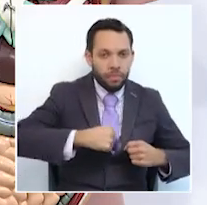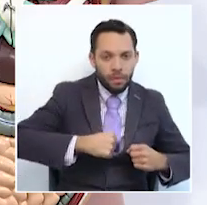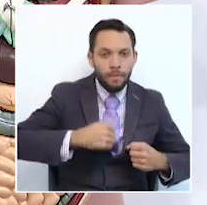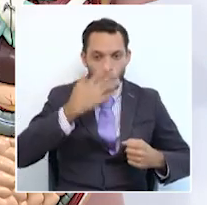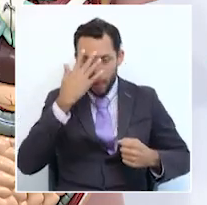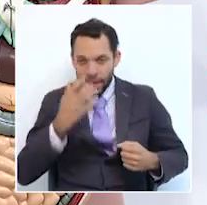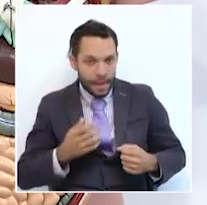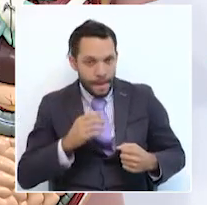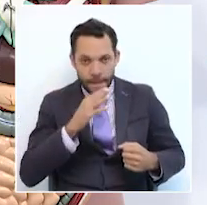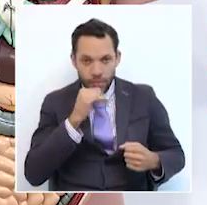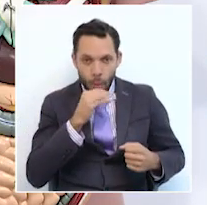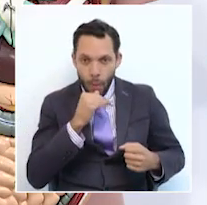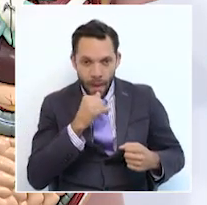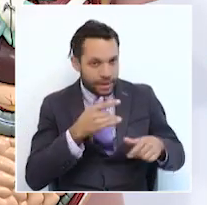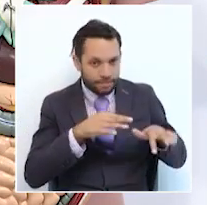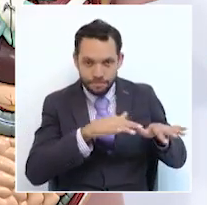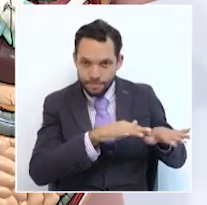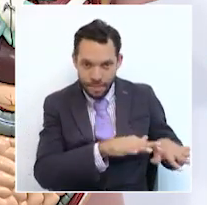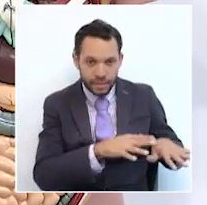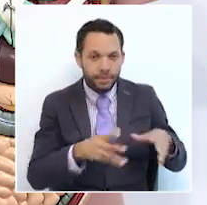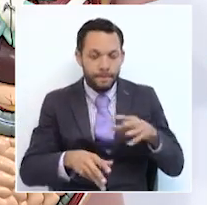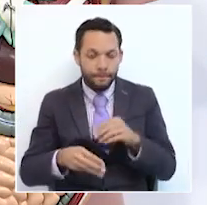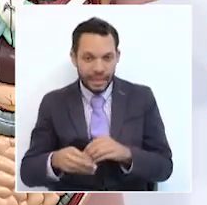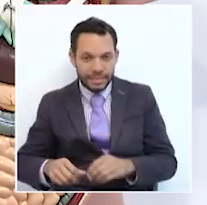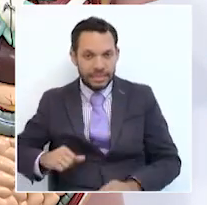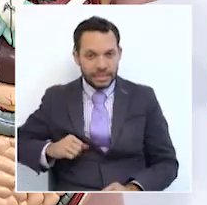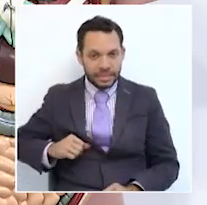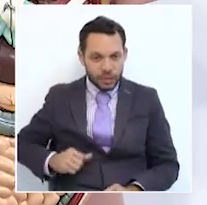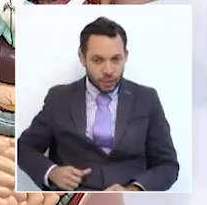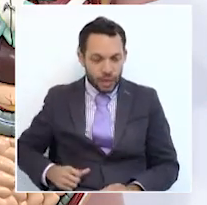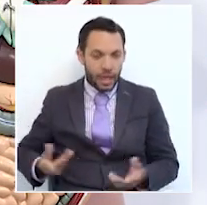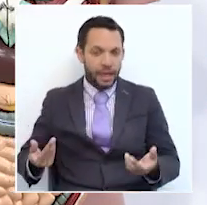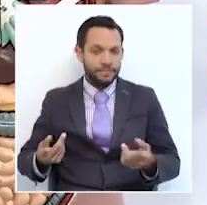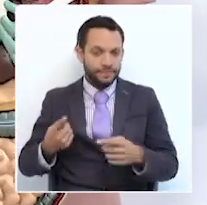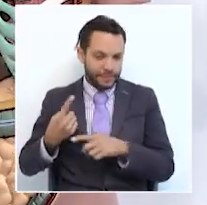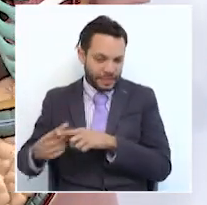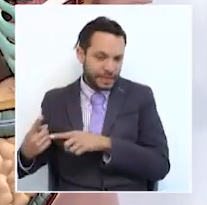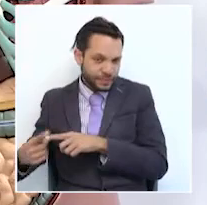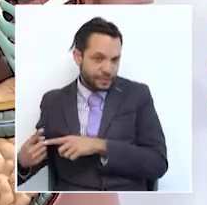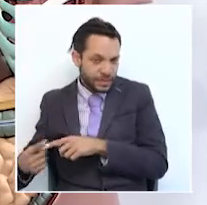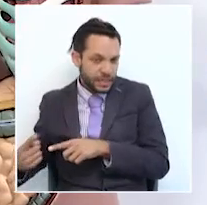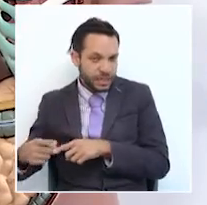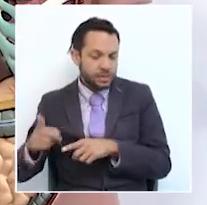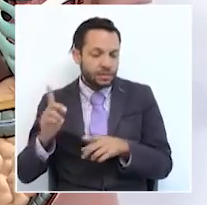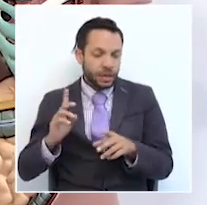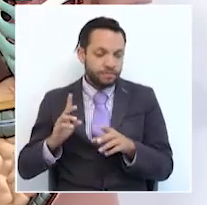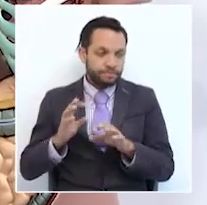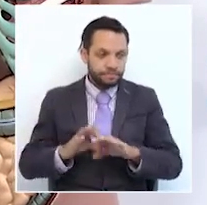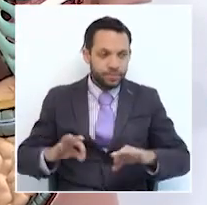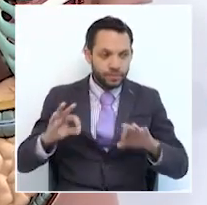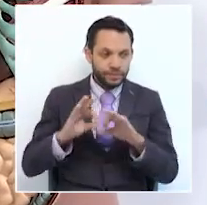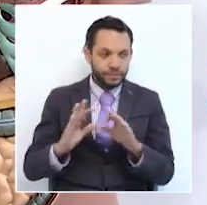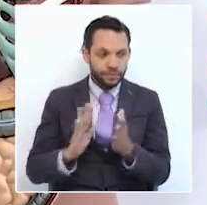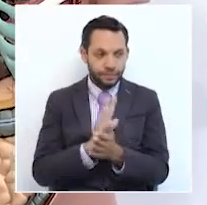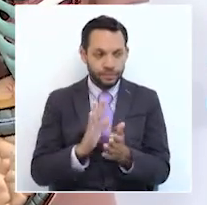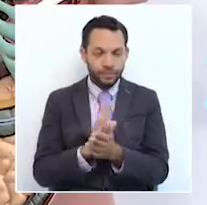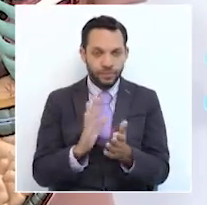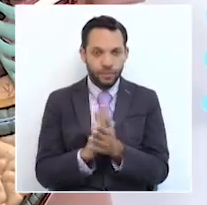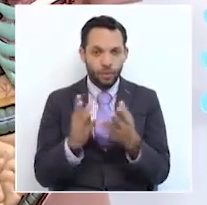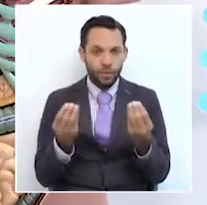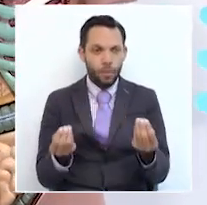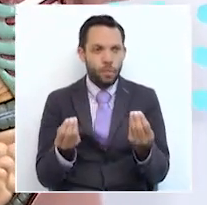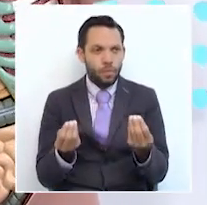hacer cirugía quitarle todos los ganglios es muy importante lo que ella decida porque nosotros tenemos unas cadenas